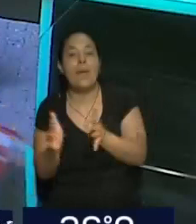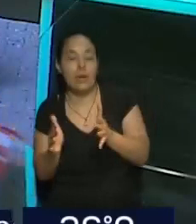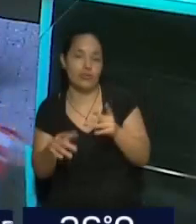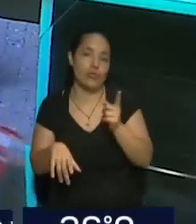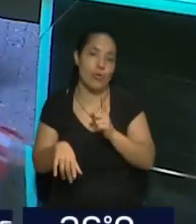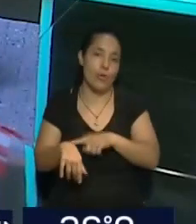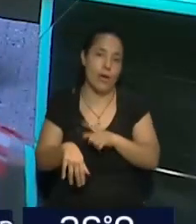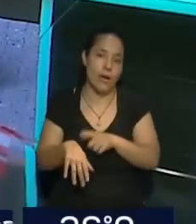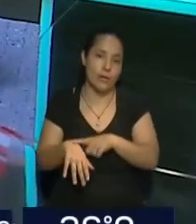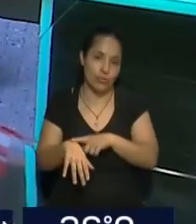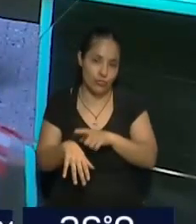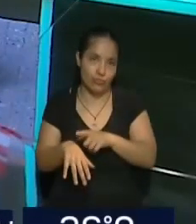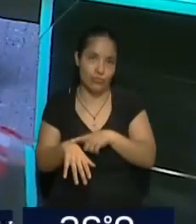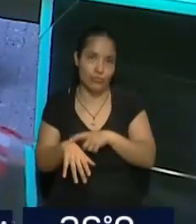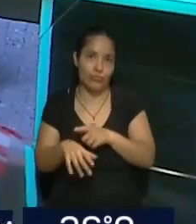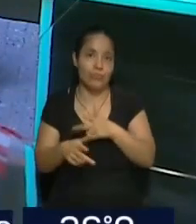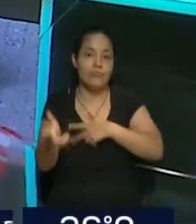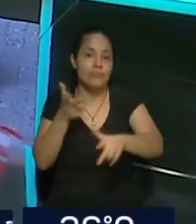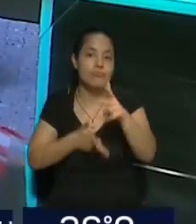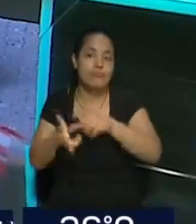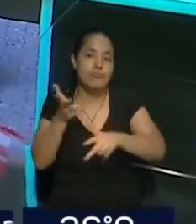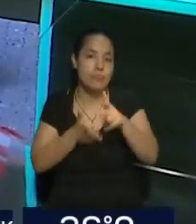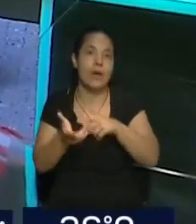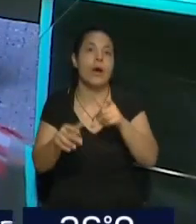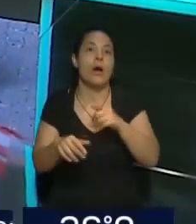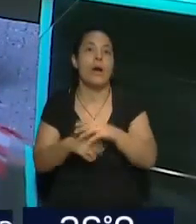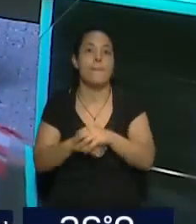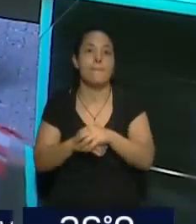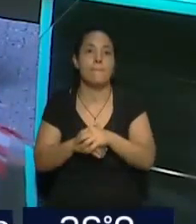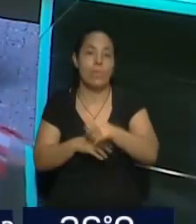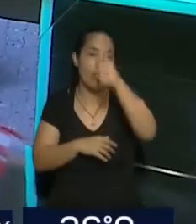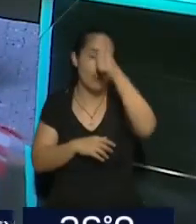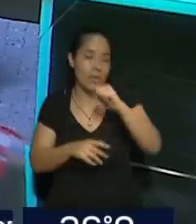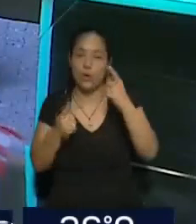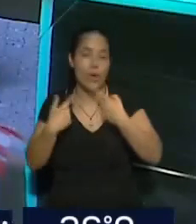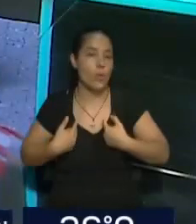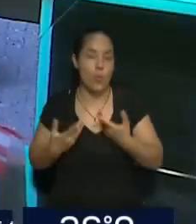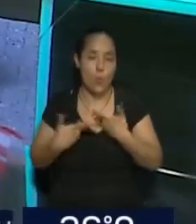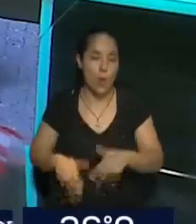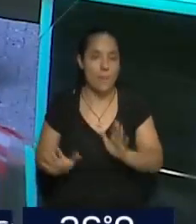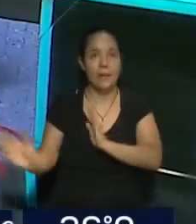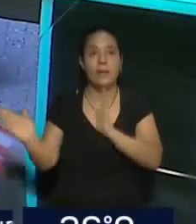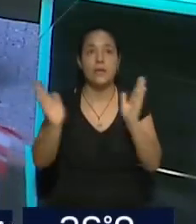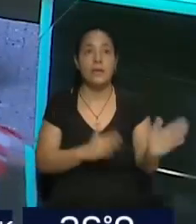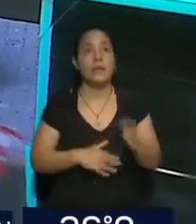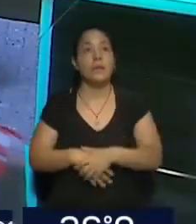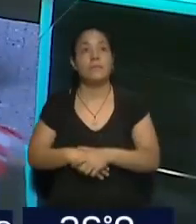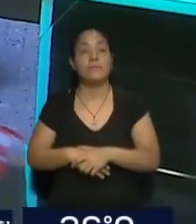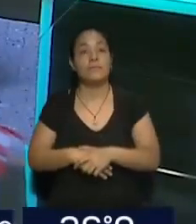posible de vehículos dando vuelta, que es la de la frecuencia del día domingo. En la próxima placa, lo